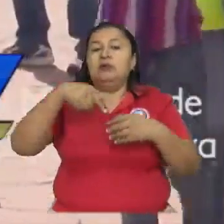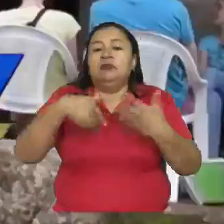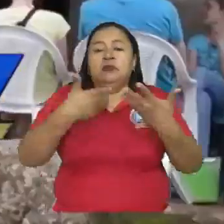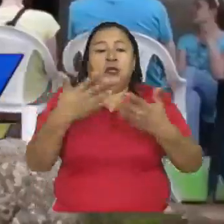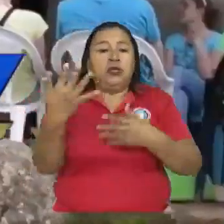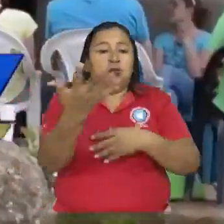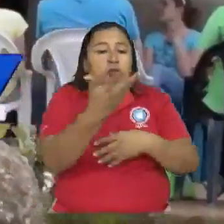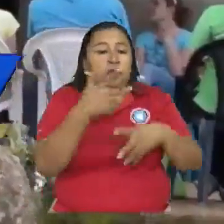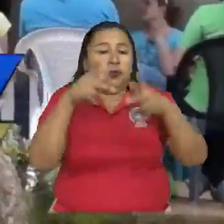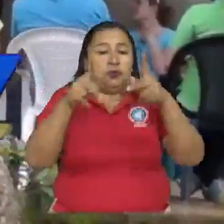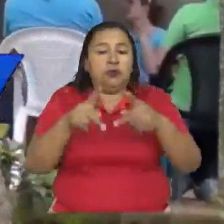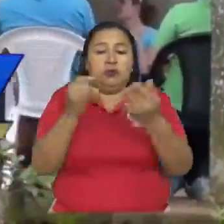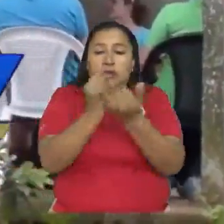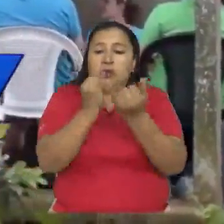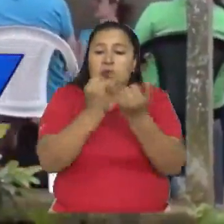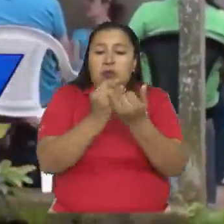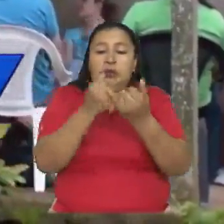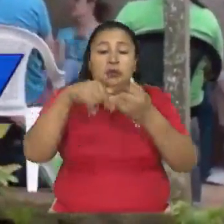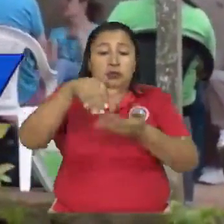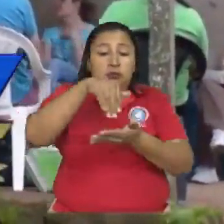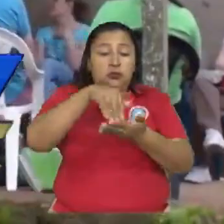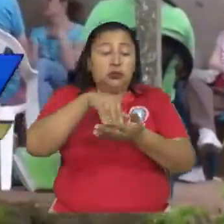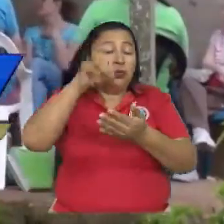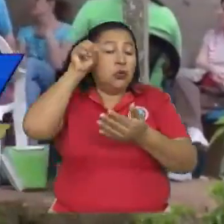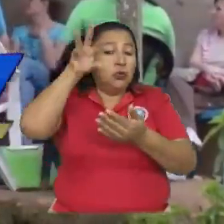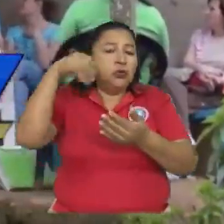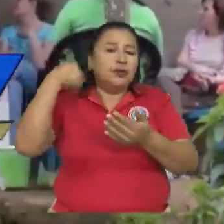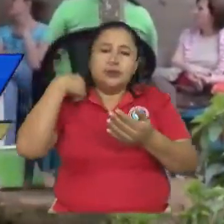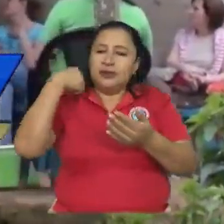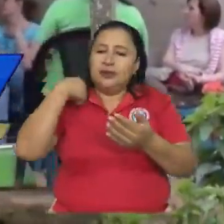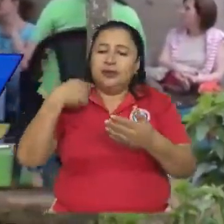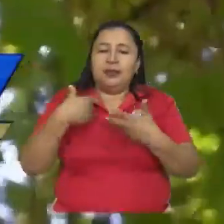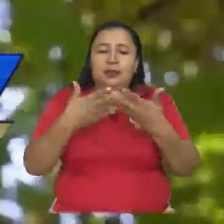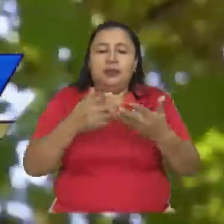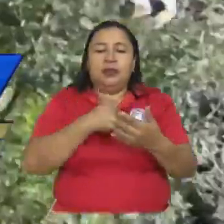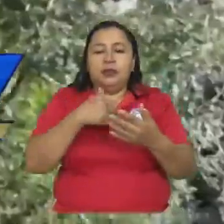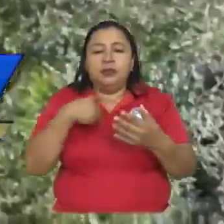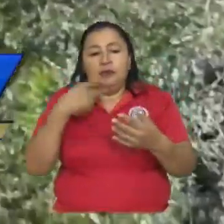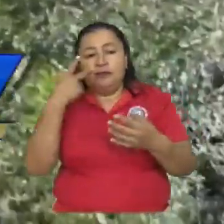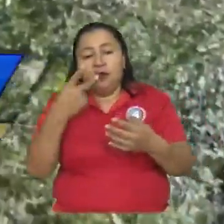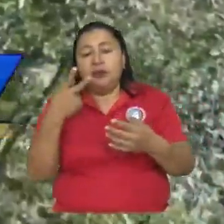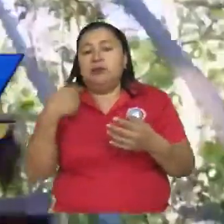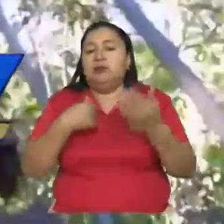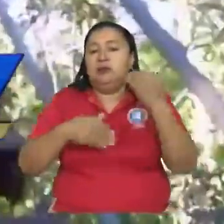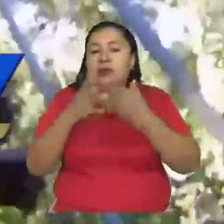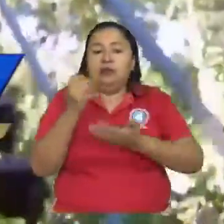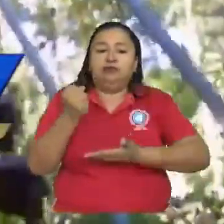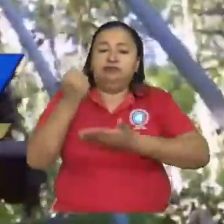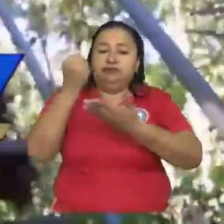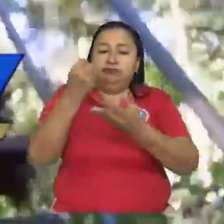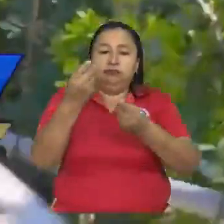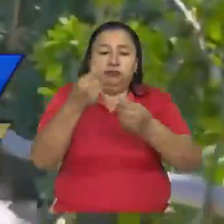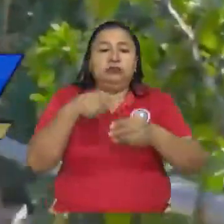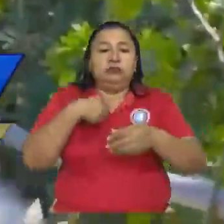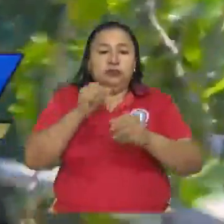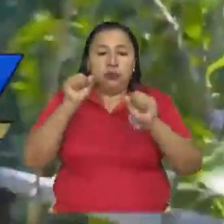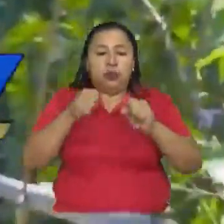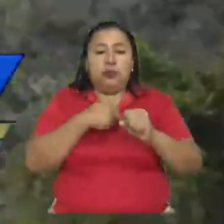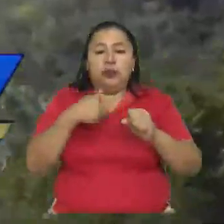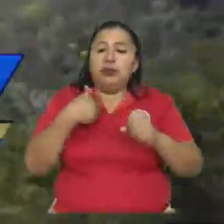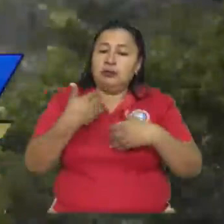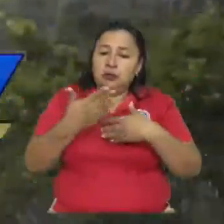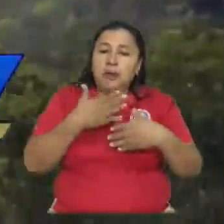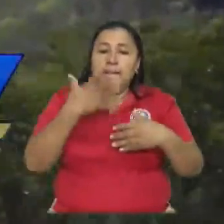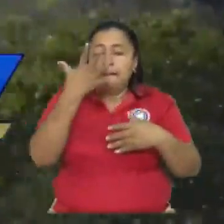para todos, igual en nuestros centros turísticos siempre estaremos realizando más inversiones, ¿verdad?, para ponerlos cada día